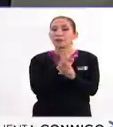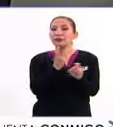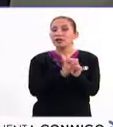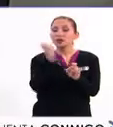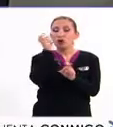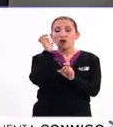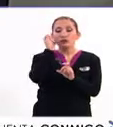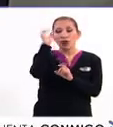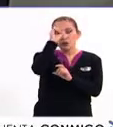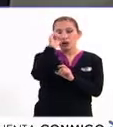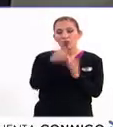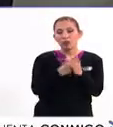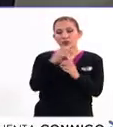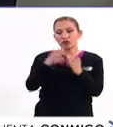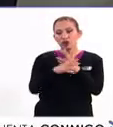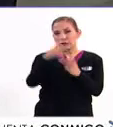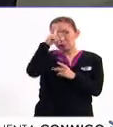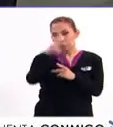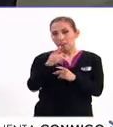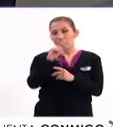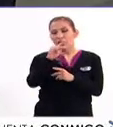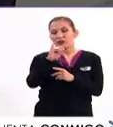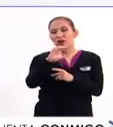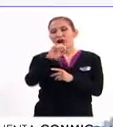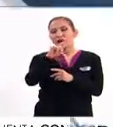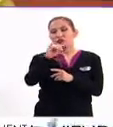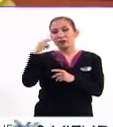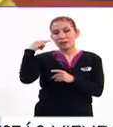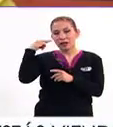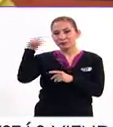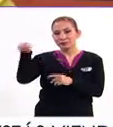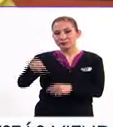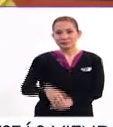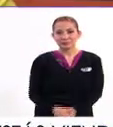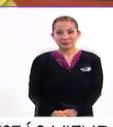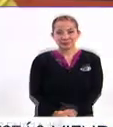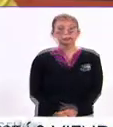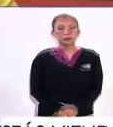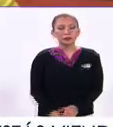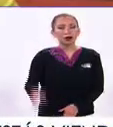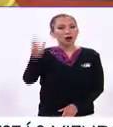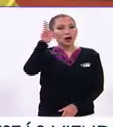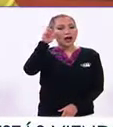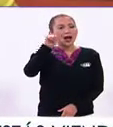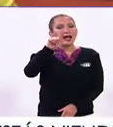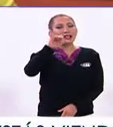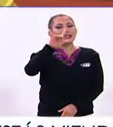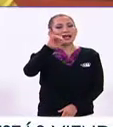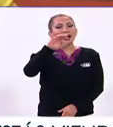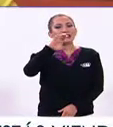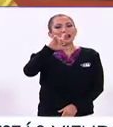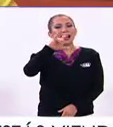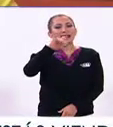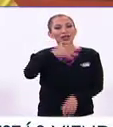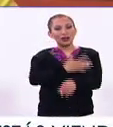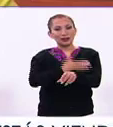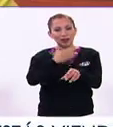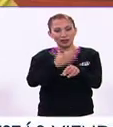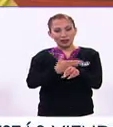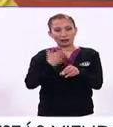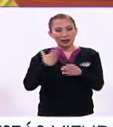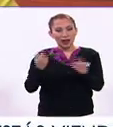Ahora los invito a escuchar Novedad de la Patria. Hola, soy Gisela Escalante, coordinadora de la licenciatura en Dirección de